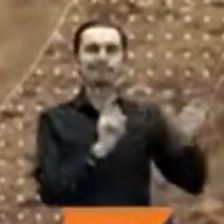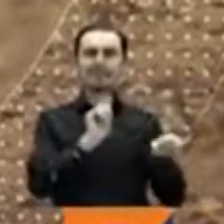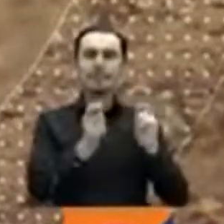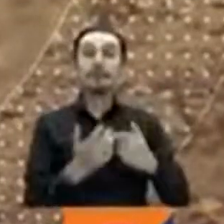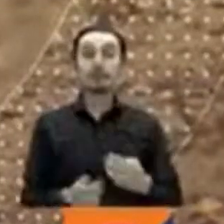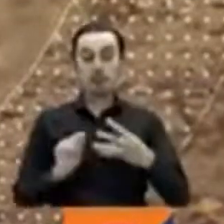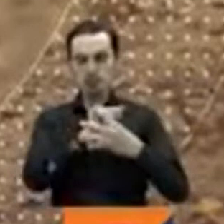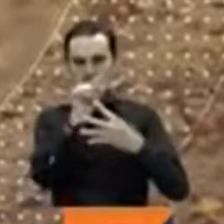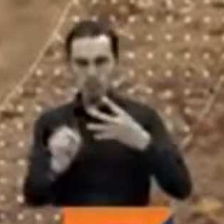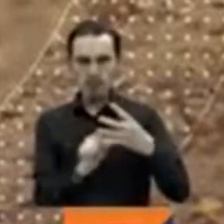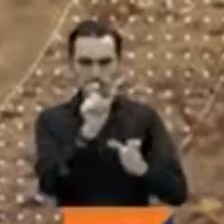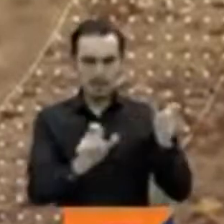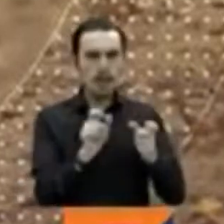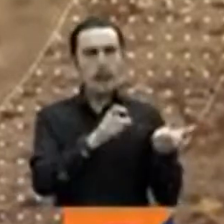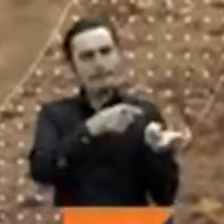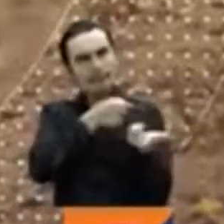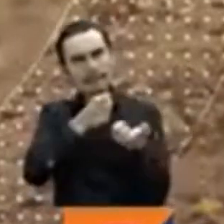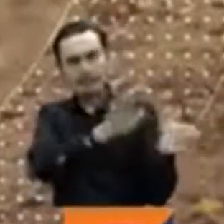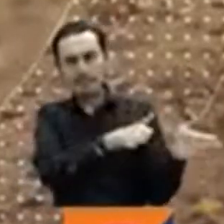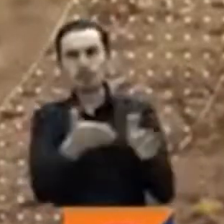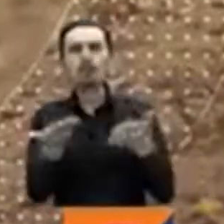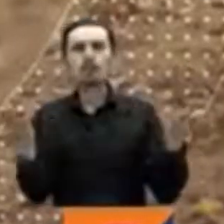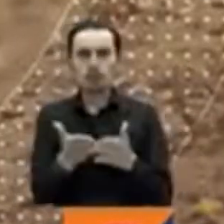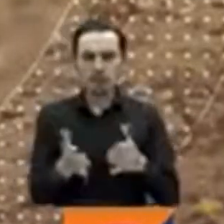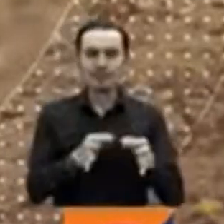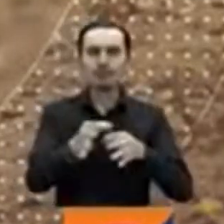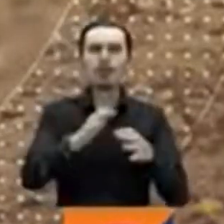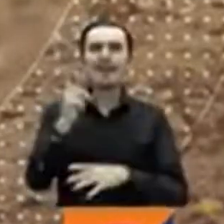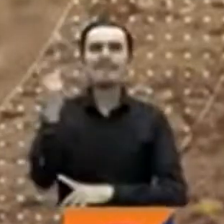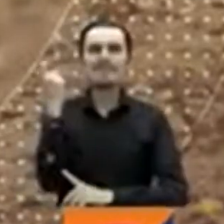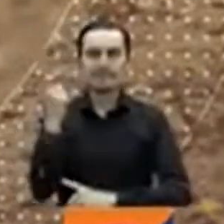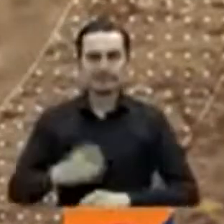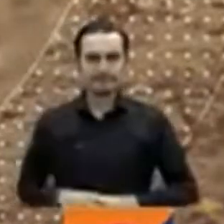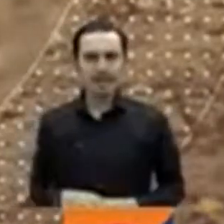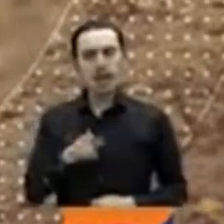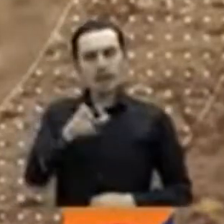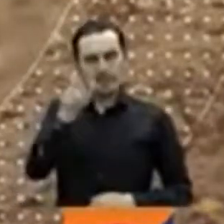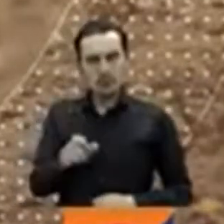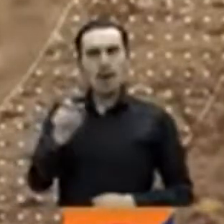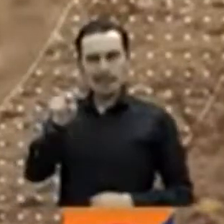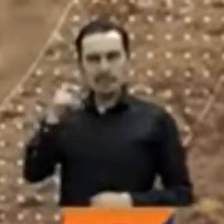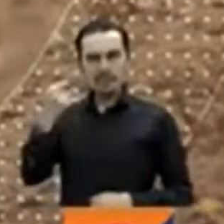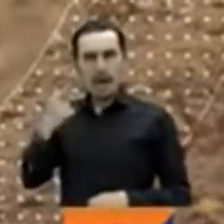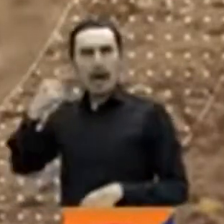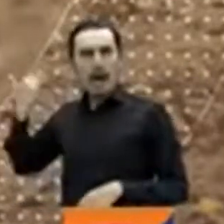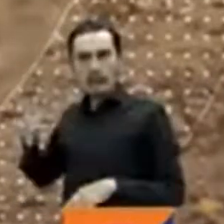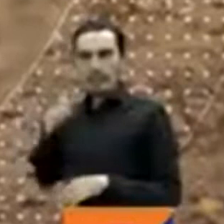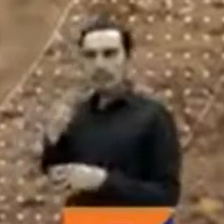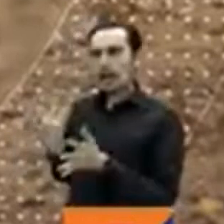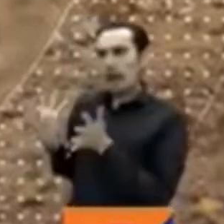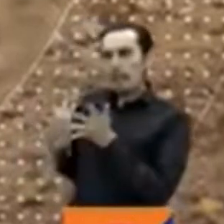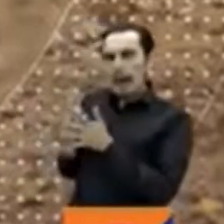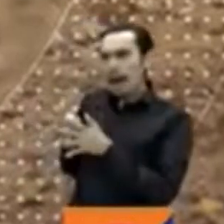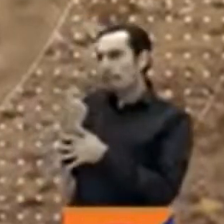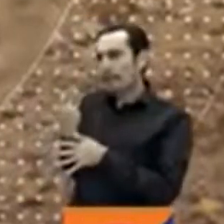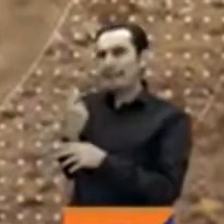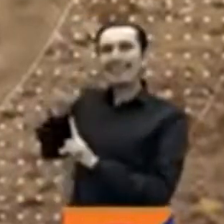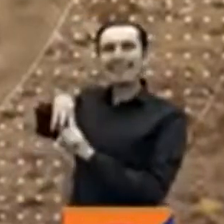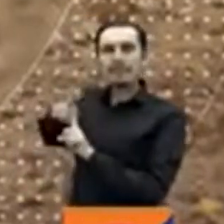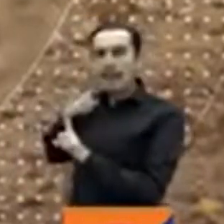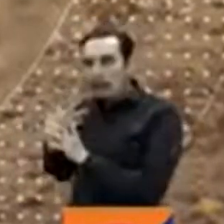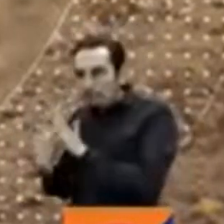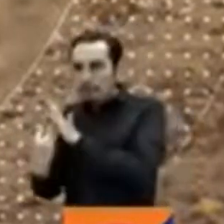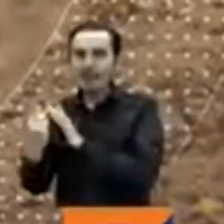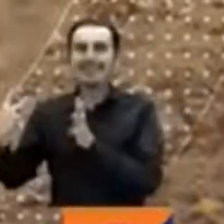4 hombres fueron asesinados en Puerto Lleras, en Meta. Uno de ellos tenía antecedentes y había salido de la cárcel hacía 3 meses.